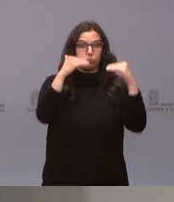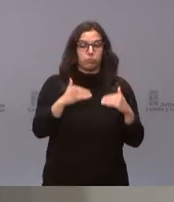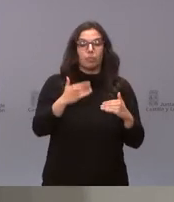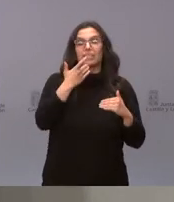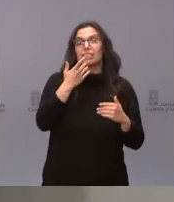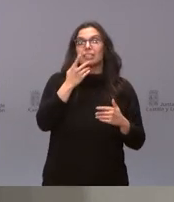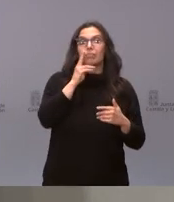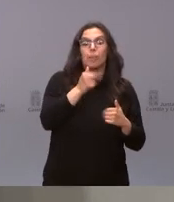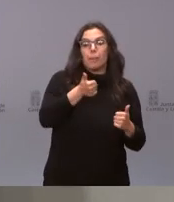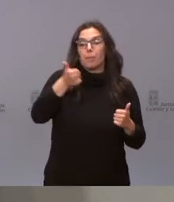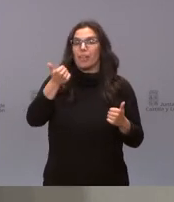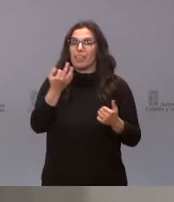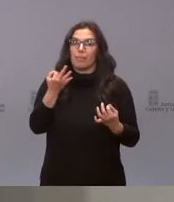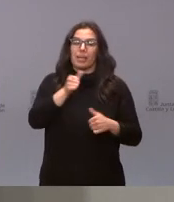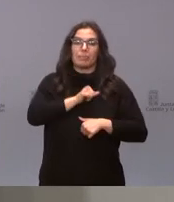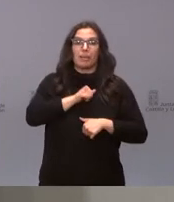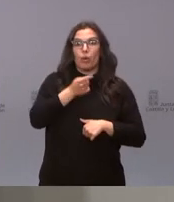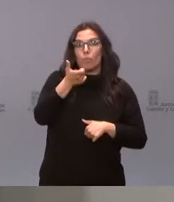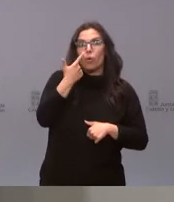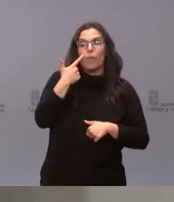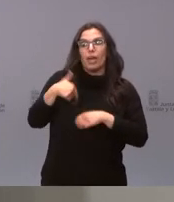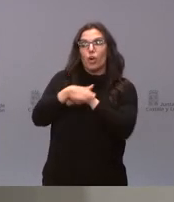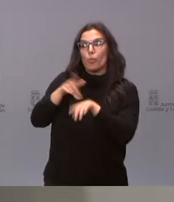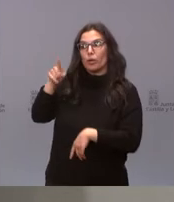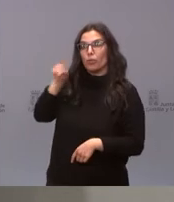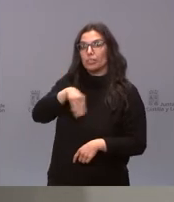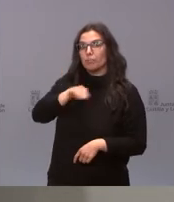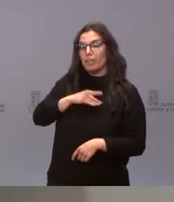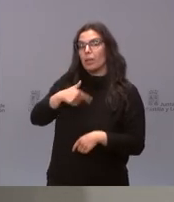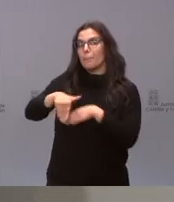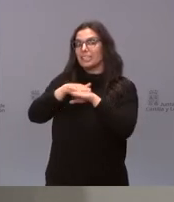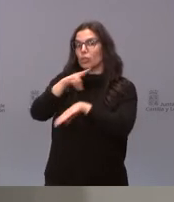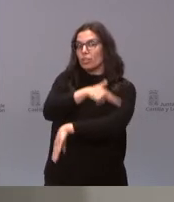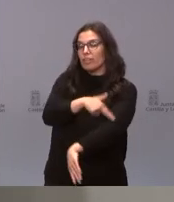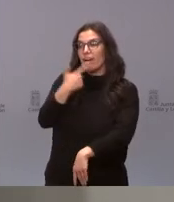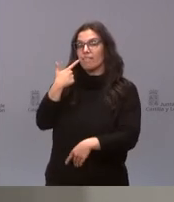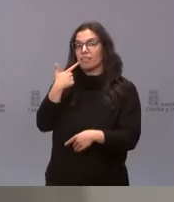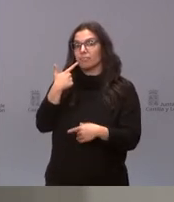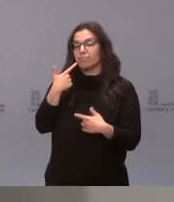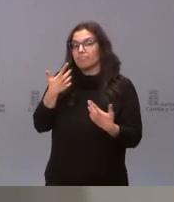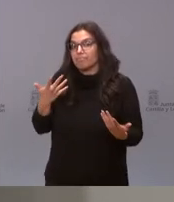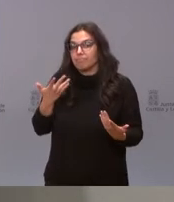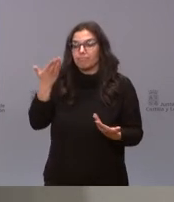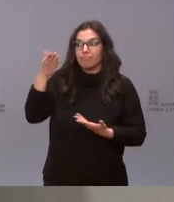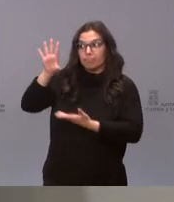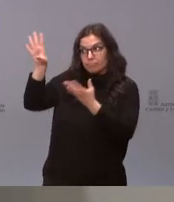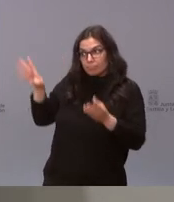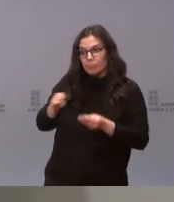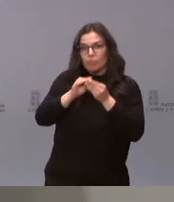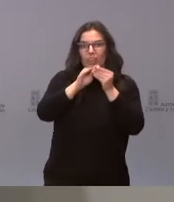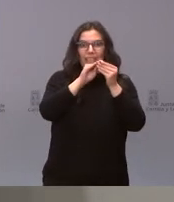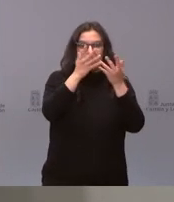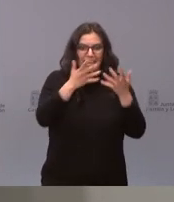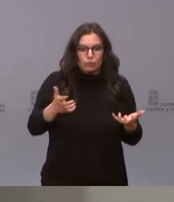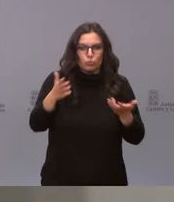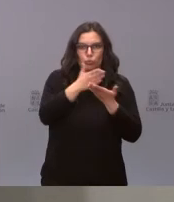pues tenemos que esperar un poco a ver qué dice el gobierno a ver qué dice el ministerio de sanidad y valorar todos los estudios jurídicos